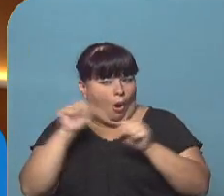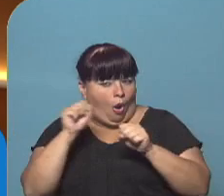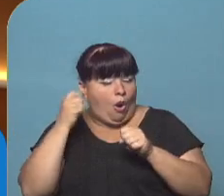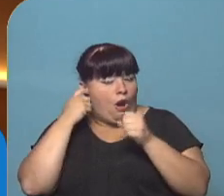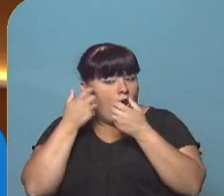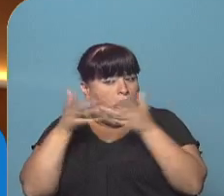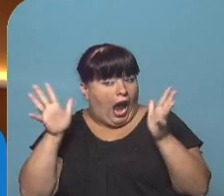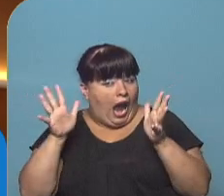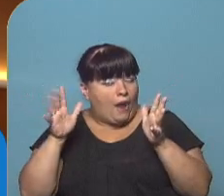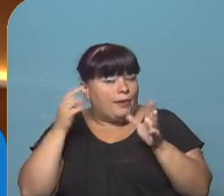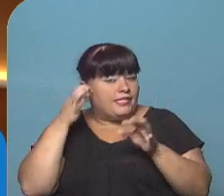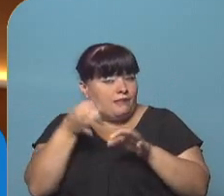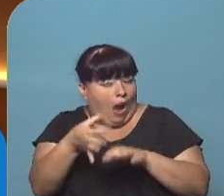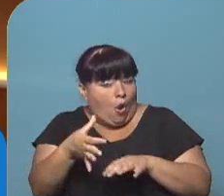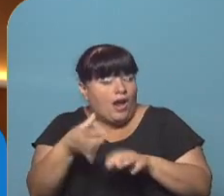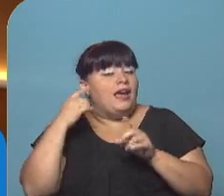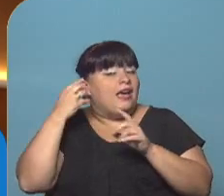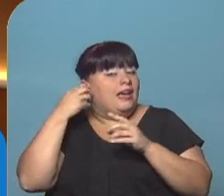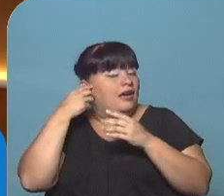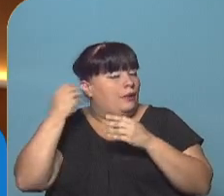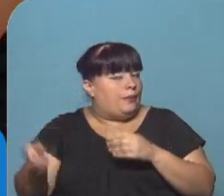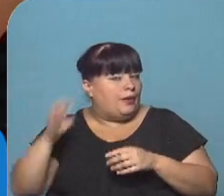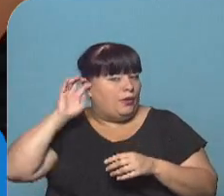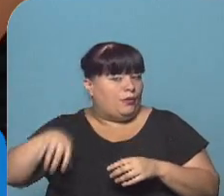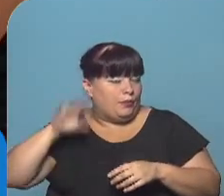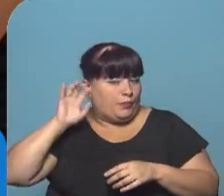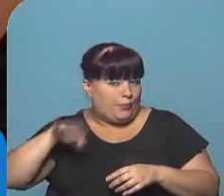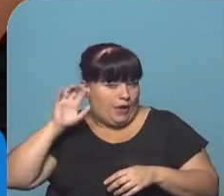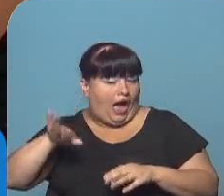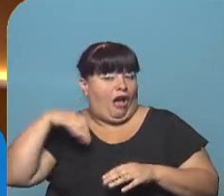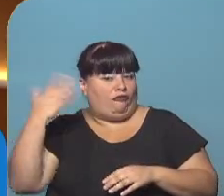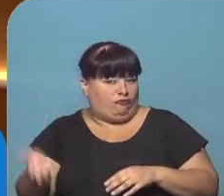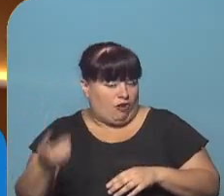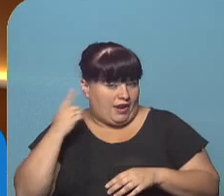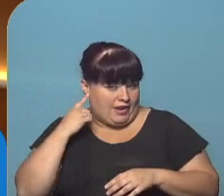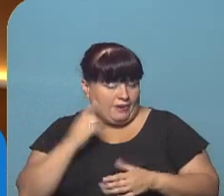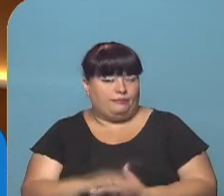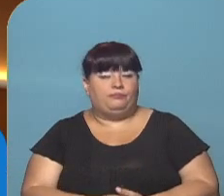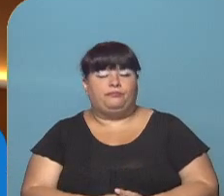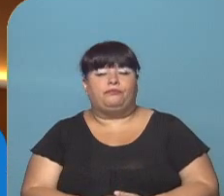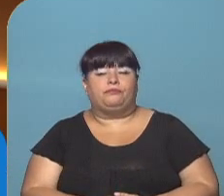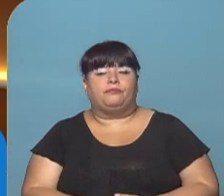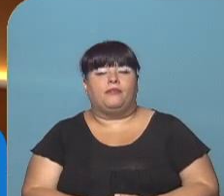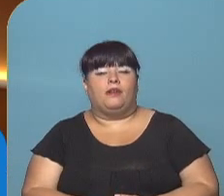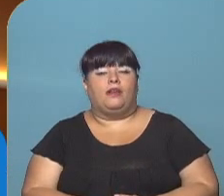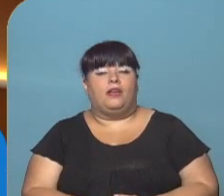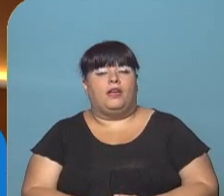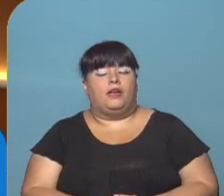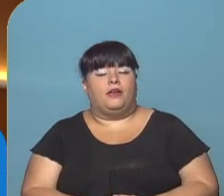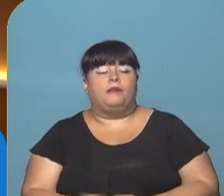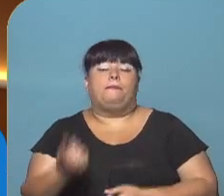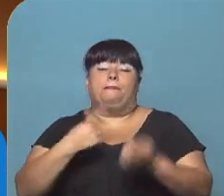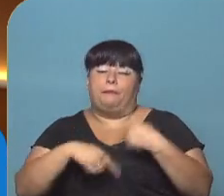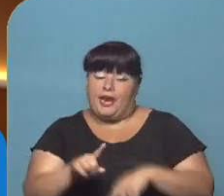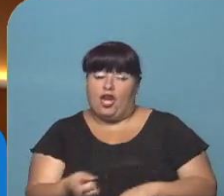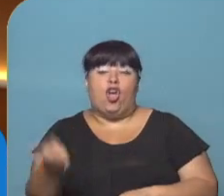se abre, se perfora, claro, y esa secreción comienza a salir por el conducto auditivo. En